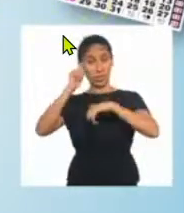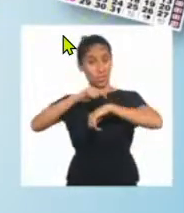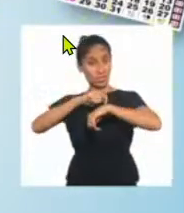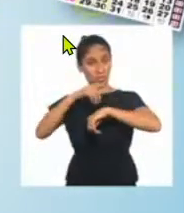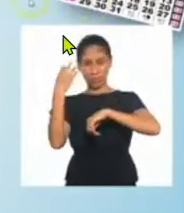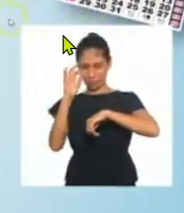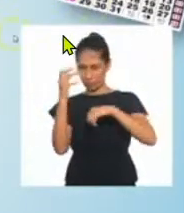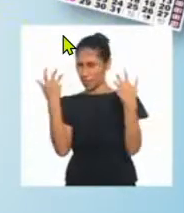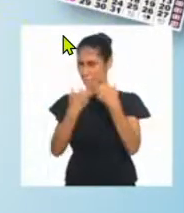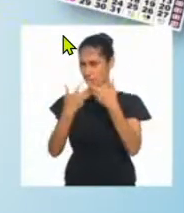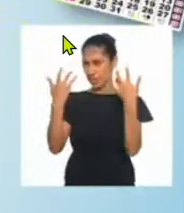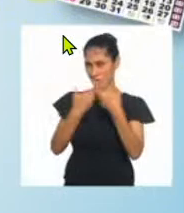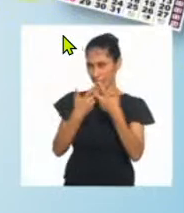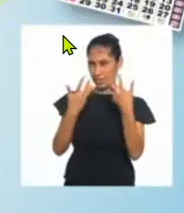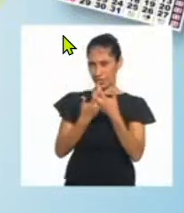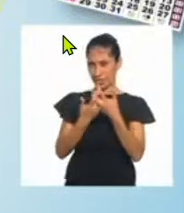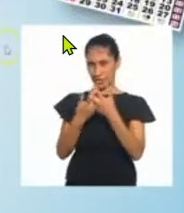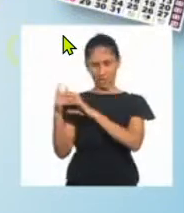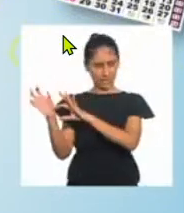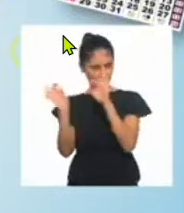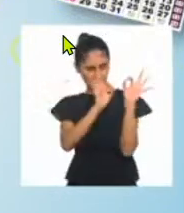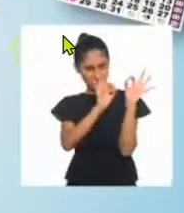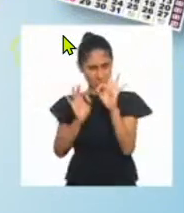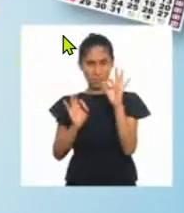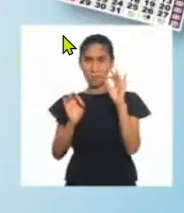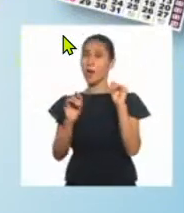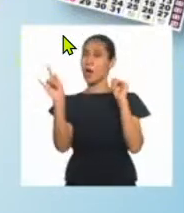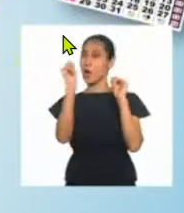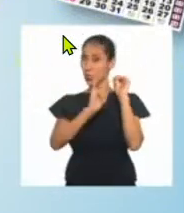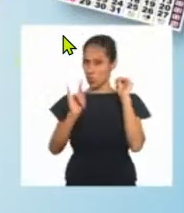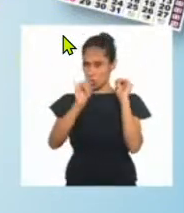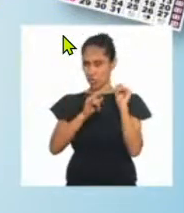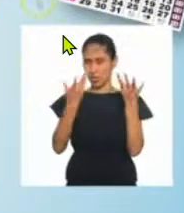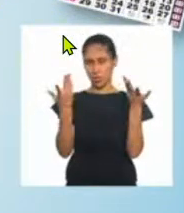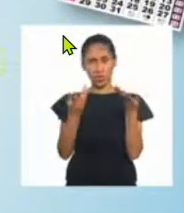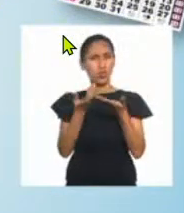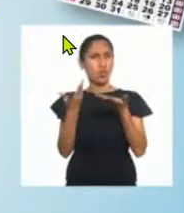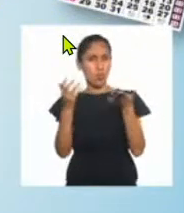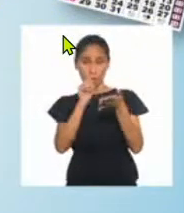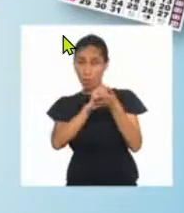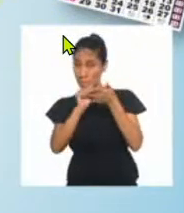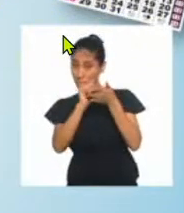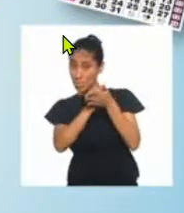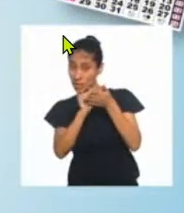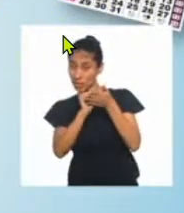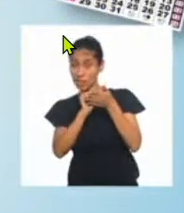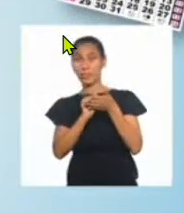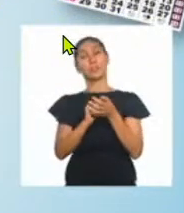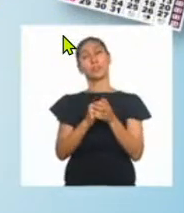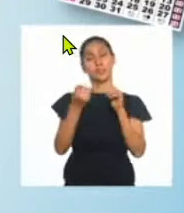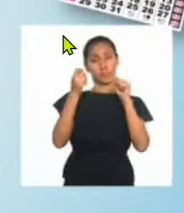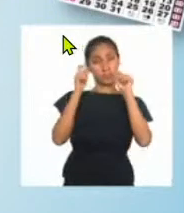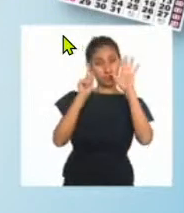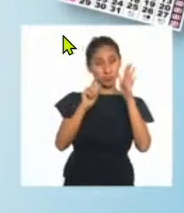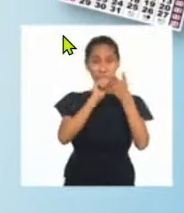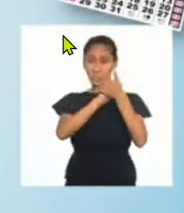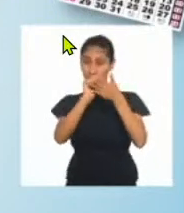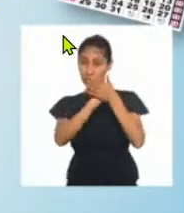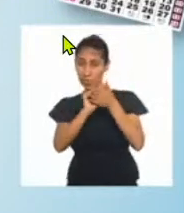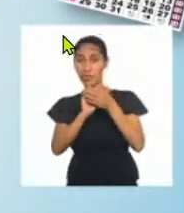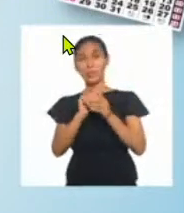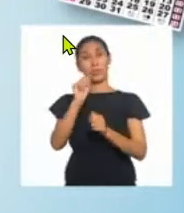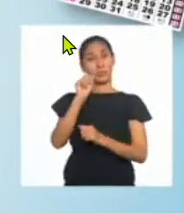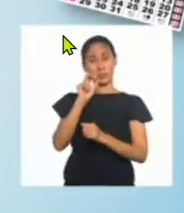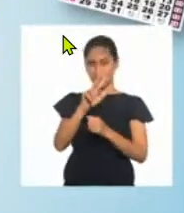siempre deben estar relacionados en la misma unidad, es decir, meses, bimestres,